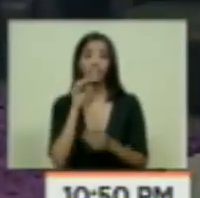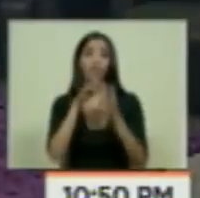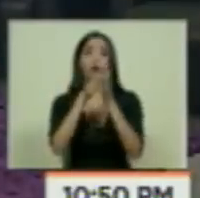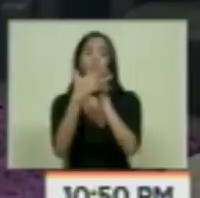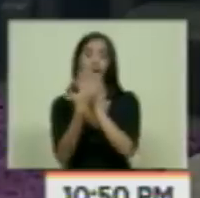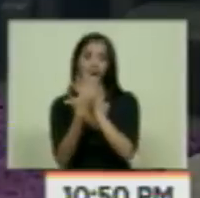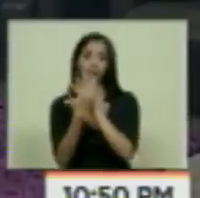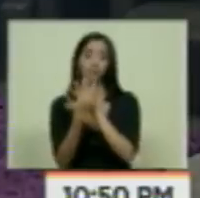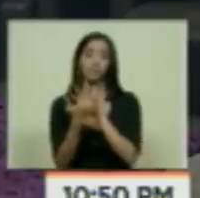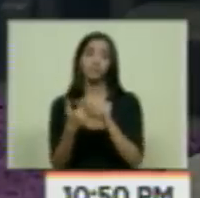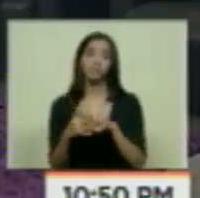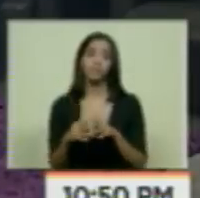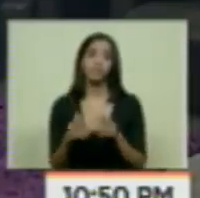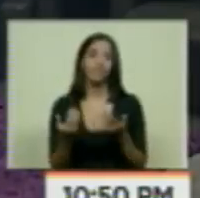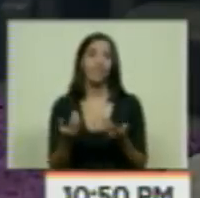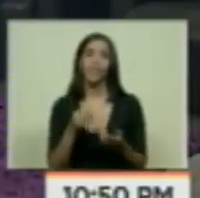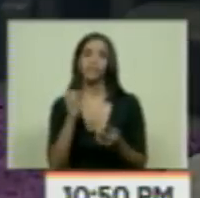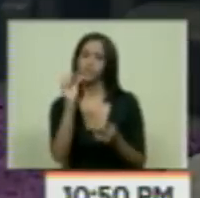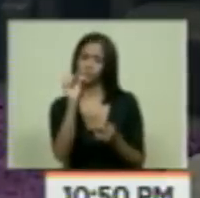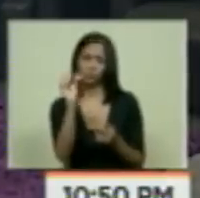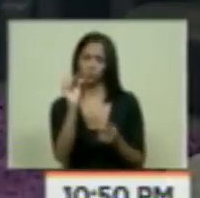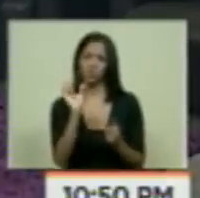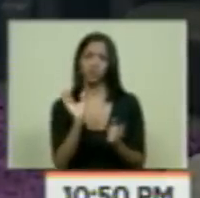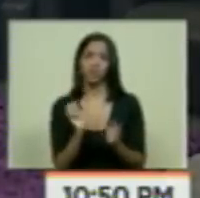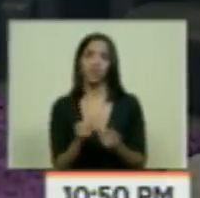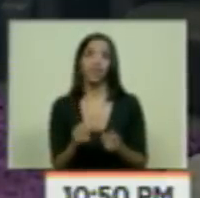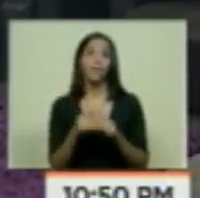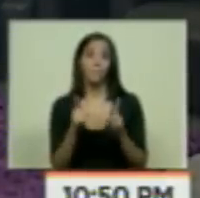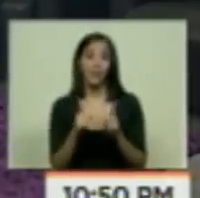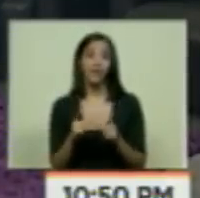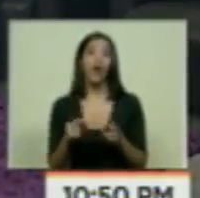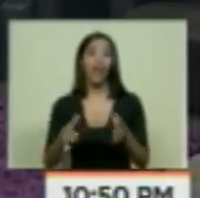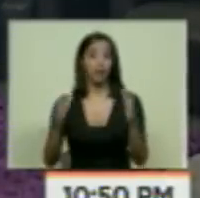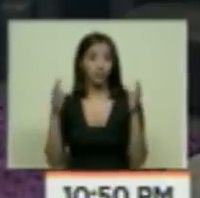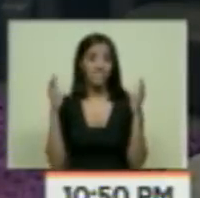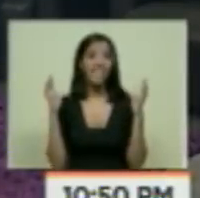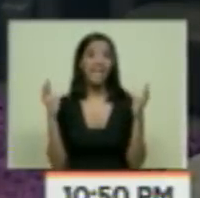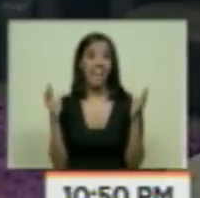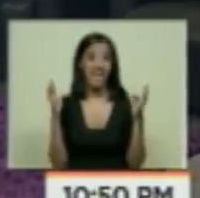que andan con una dosis pequeña, pero a los grandes narcotraficantes